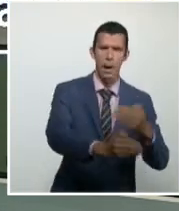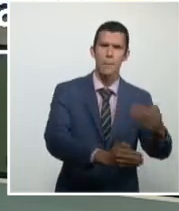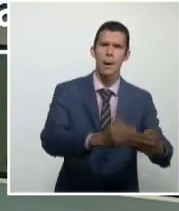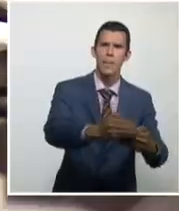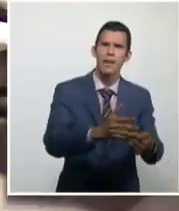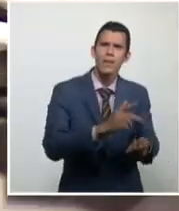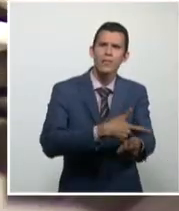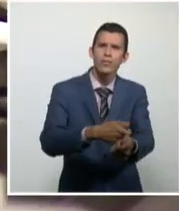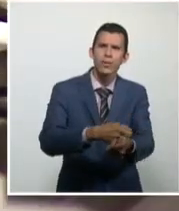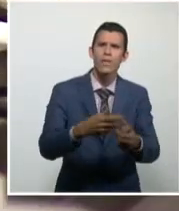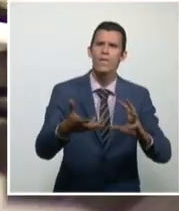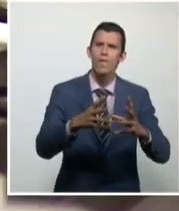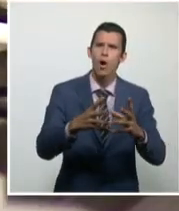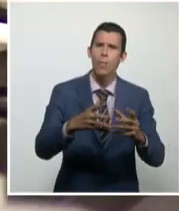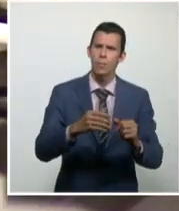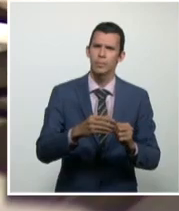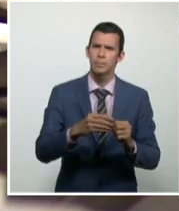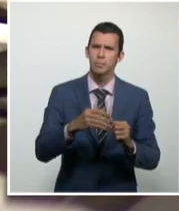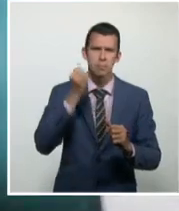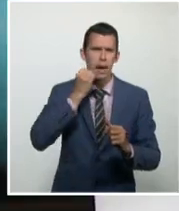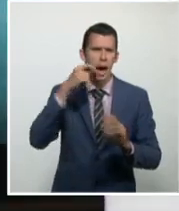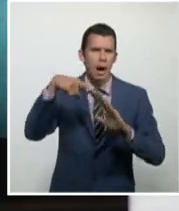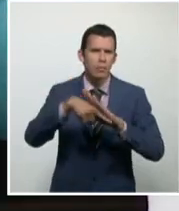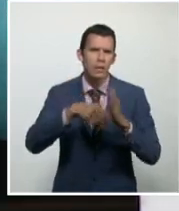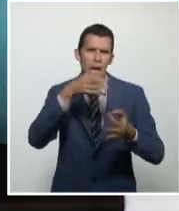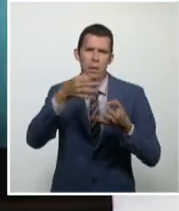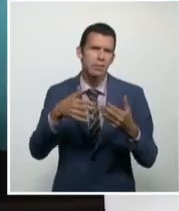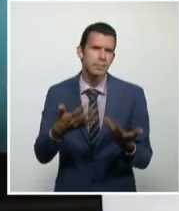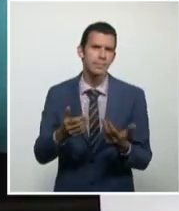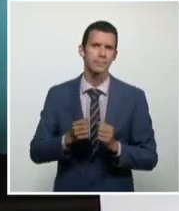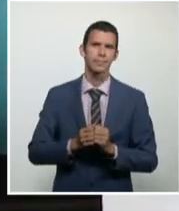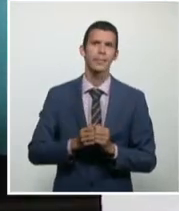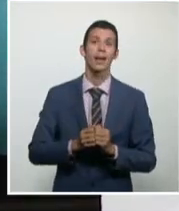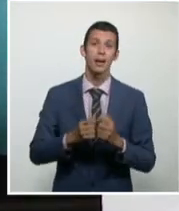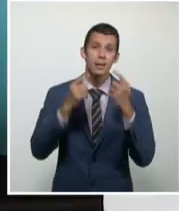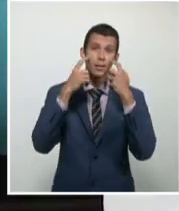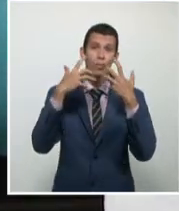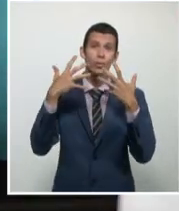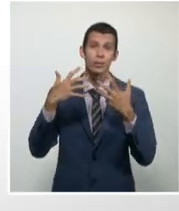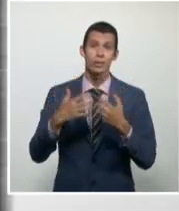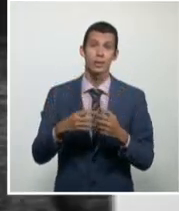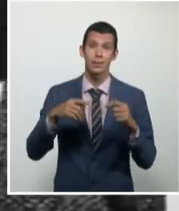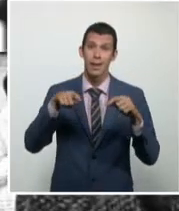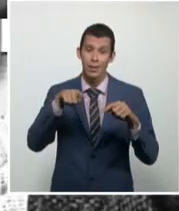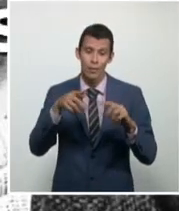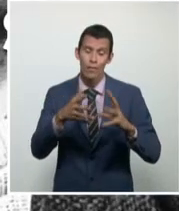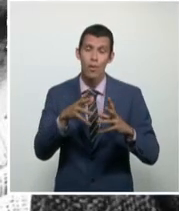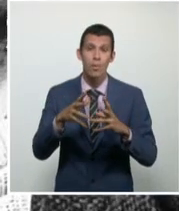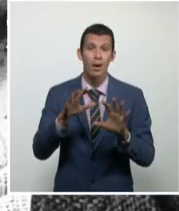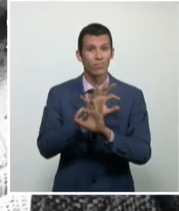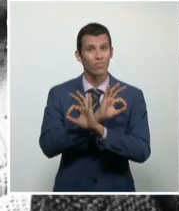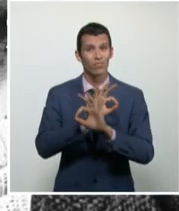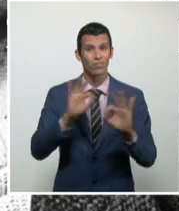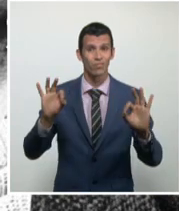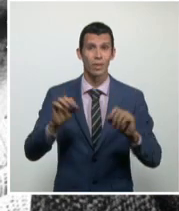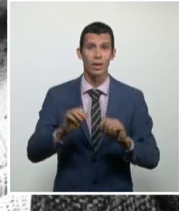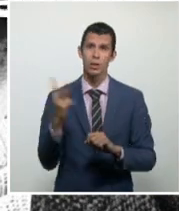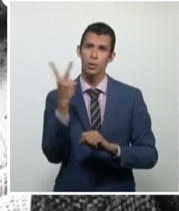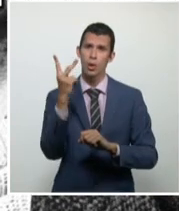se trata es uno de los avances científicos más importantes de la biología molecular tanto que los bioquímicos que